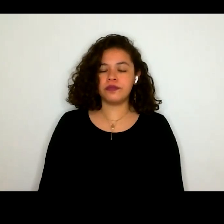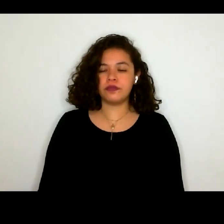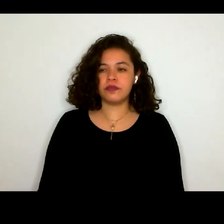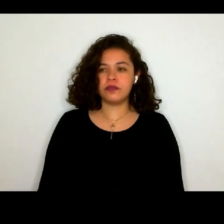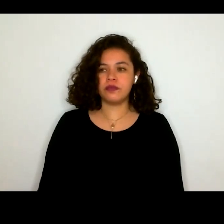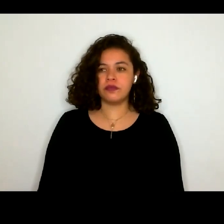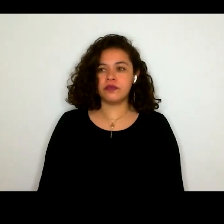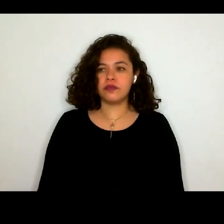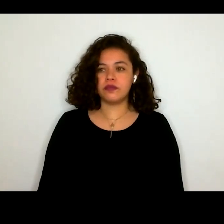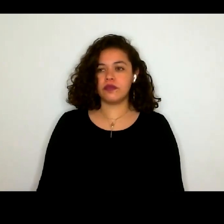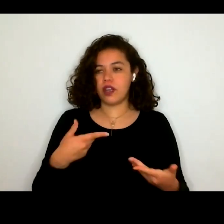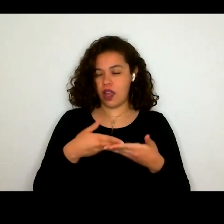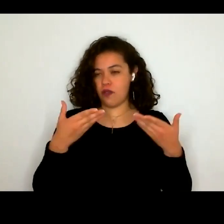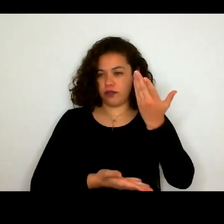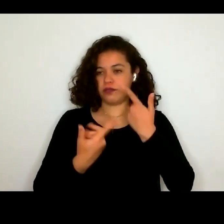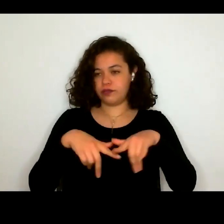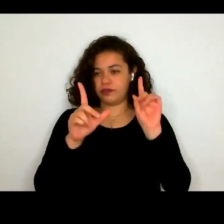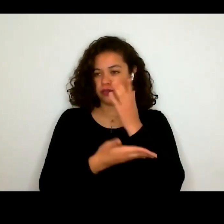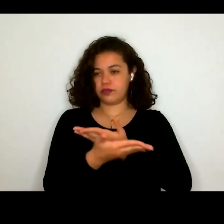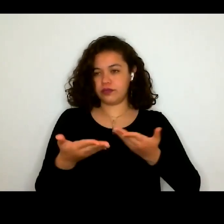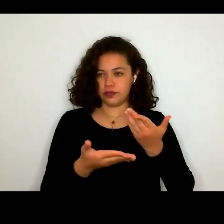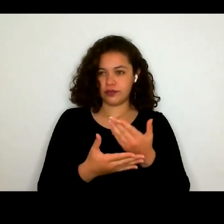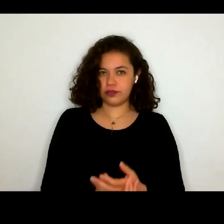Permítanme compartir pantalla.